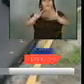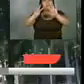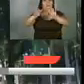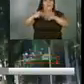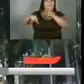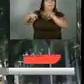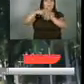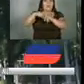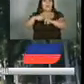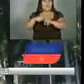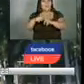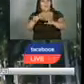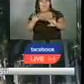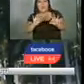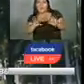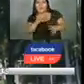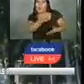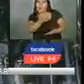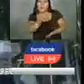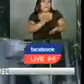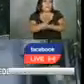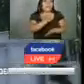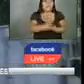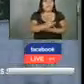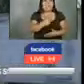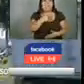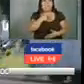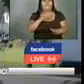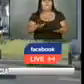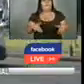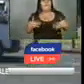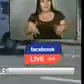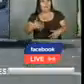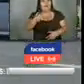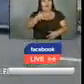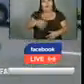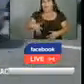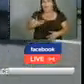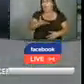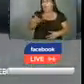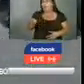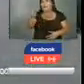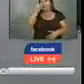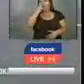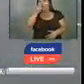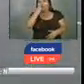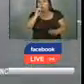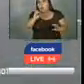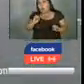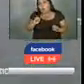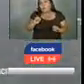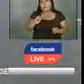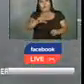al poco acceso de insumos y materia prima que se deriva en el alto costo de la canasta básica, otros productos y servicios.